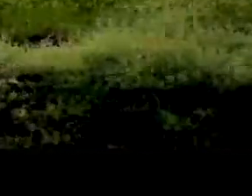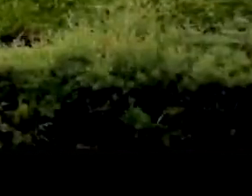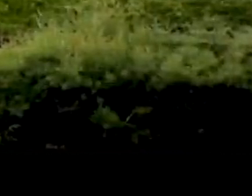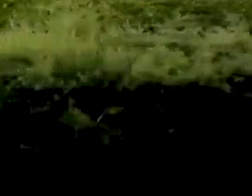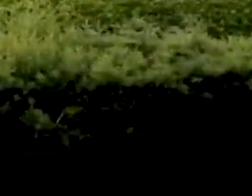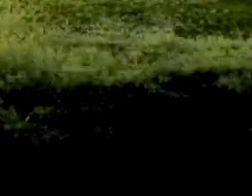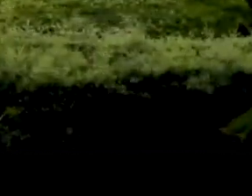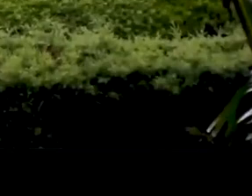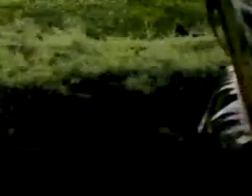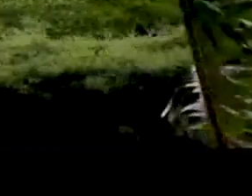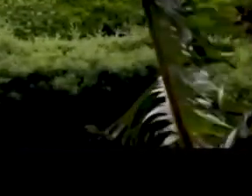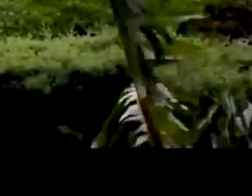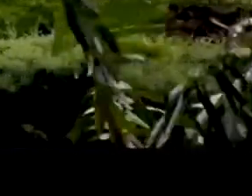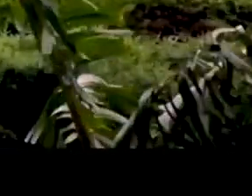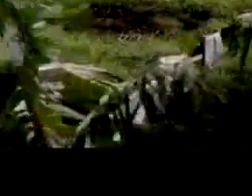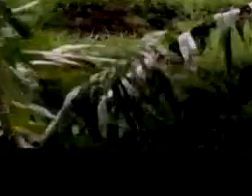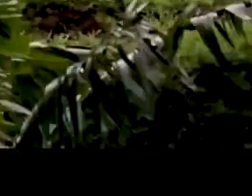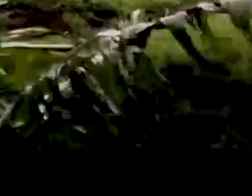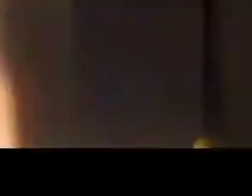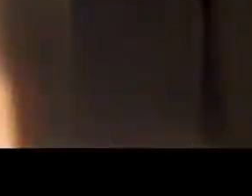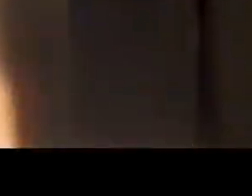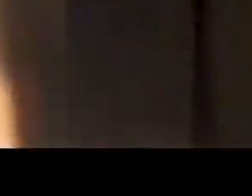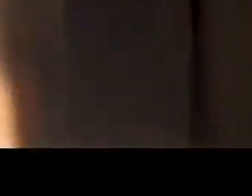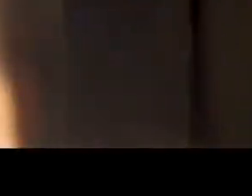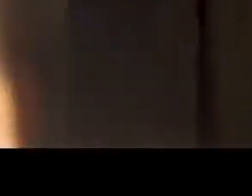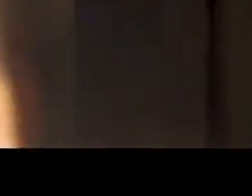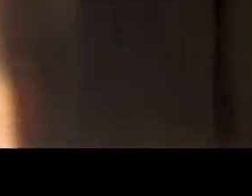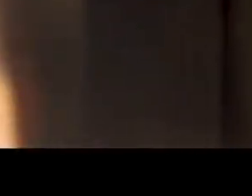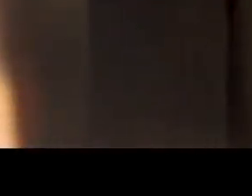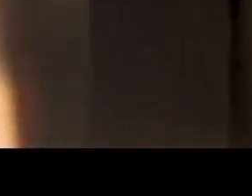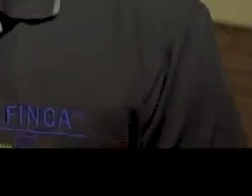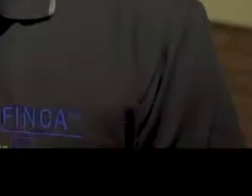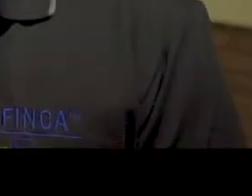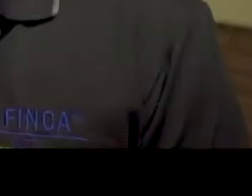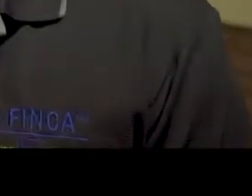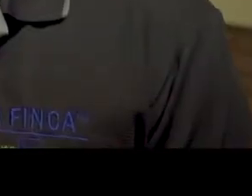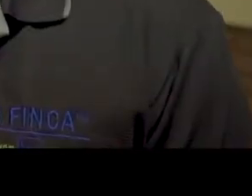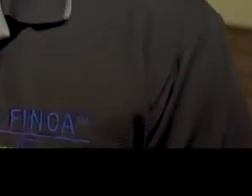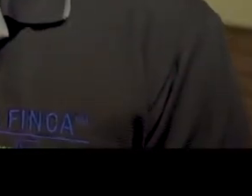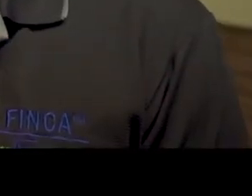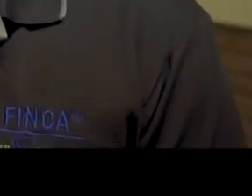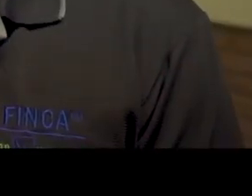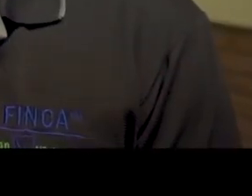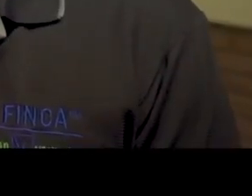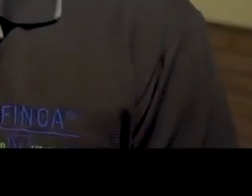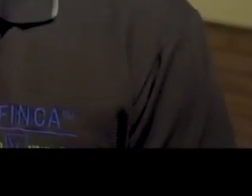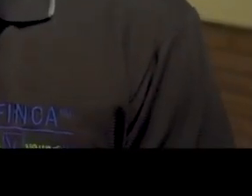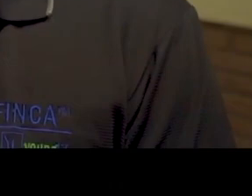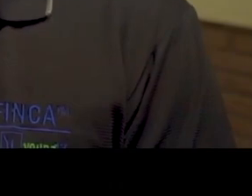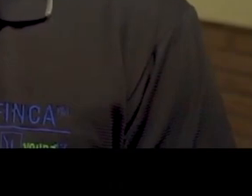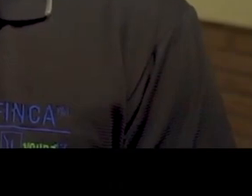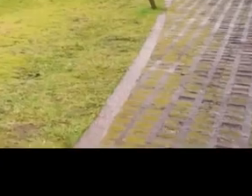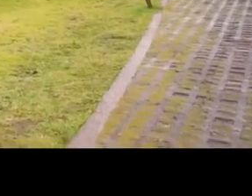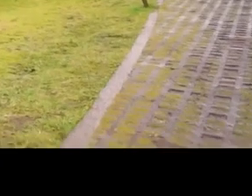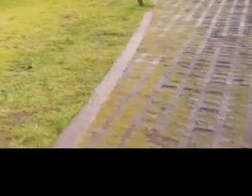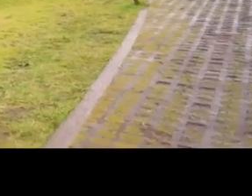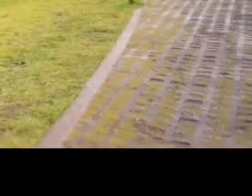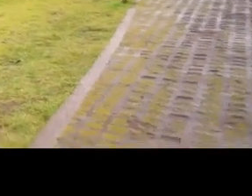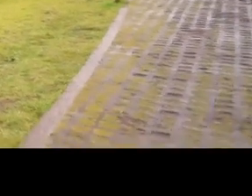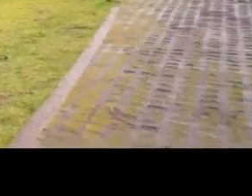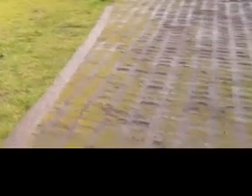en este lugar. Hay un precio general por persona que son $5. Las personas pueden hacer uso de todas las instalaciones